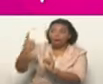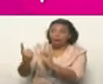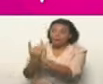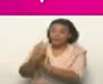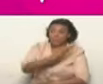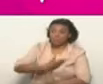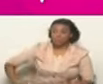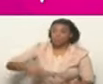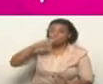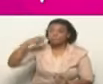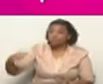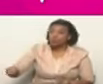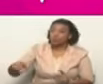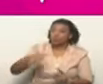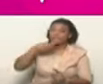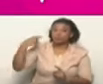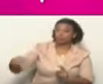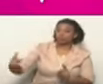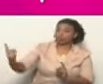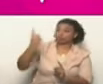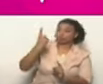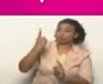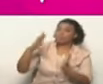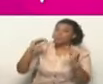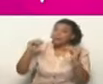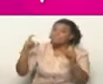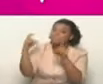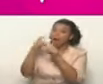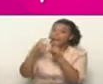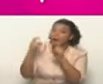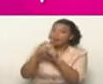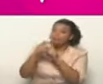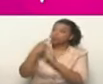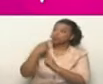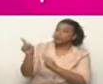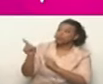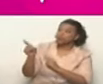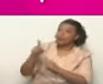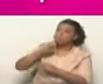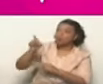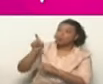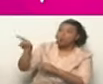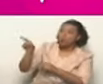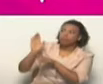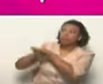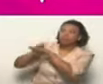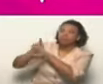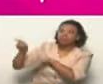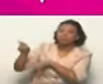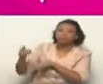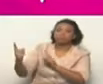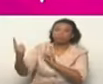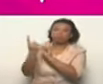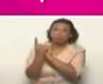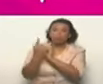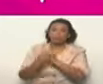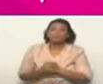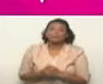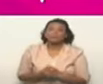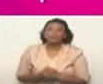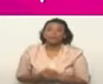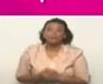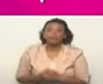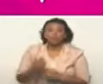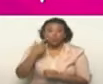No sé si el traductor le tradujo a Putin lo que yo le acababa de decir a Mauro Vieira. ¿Ah? Que no fue diplomático, ¿no?